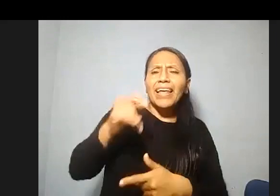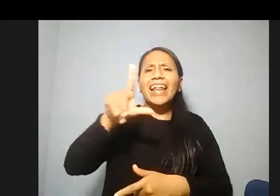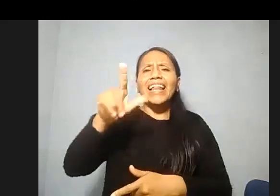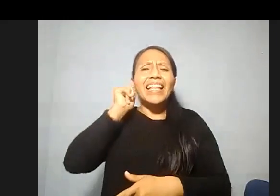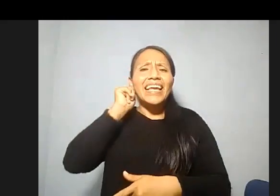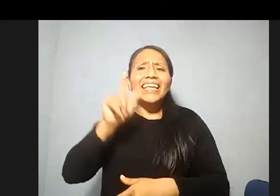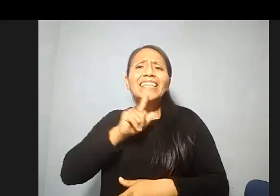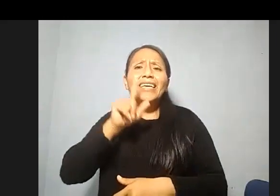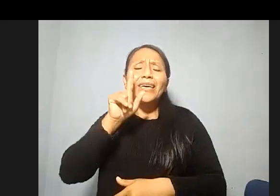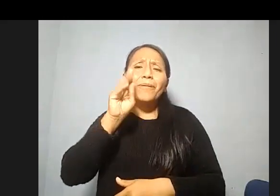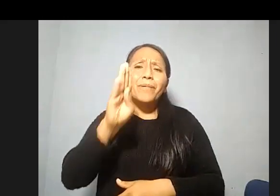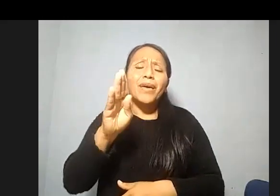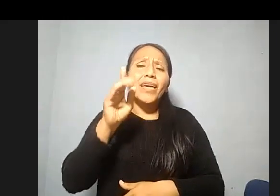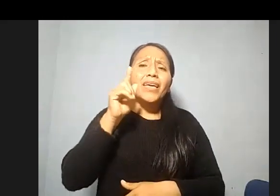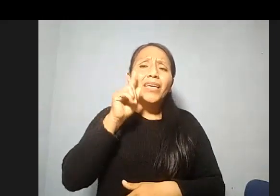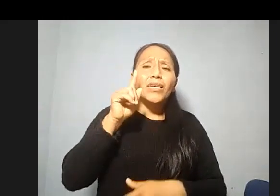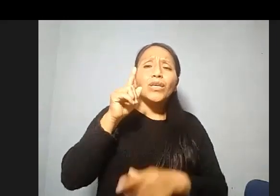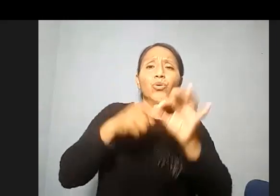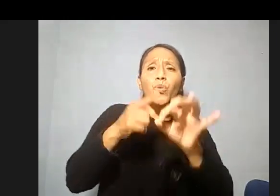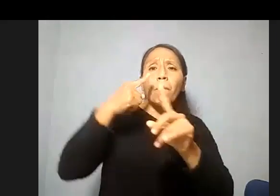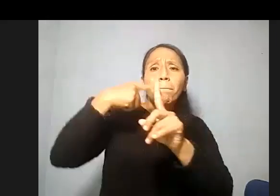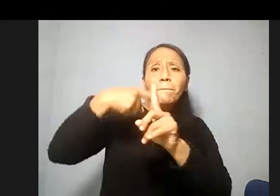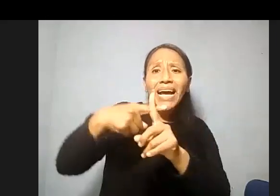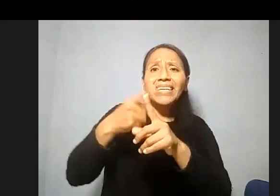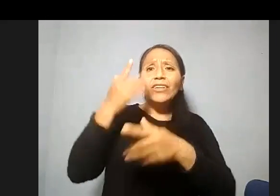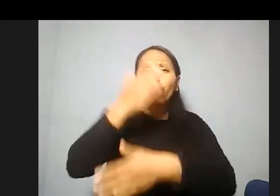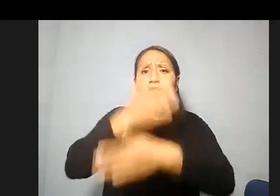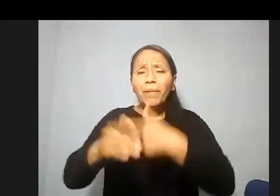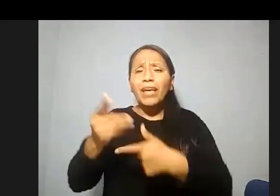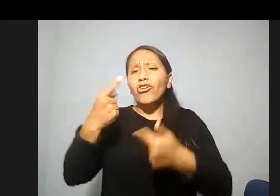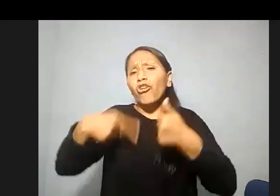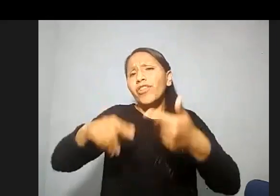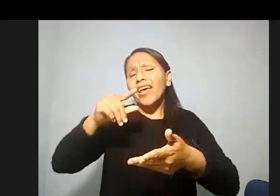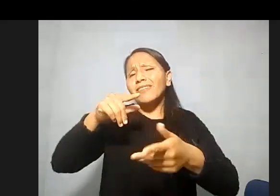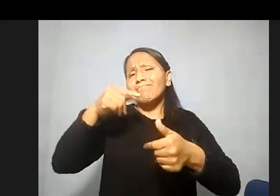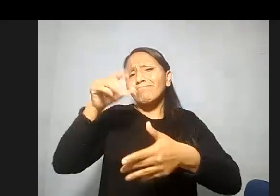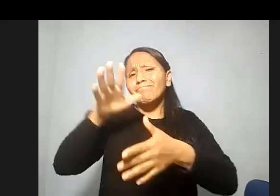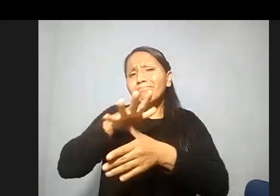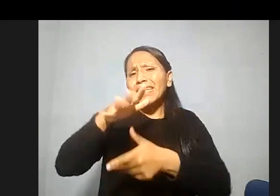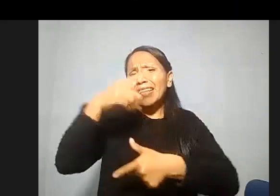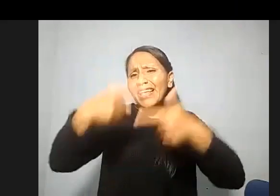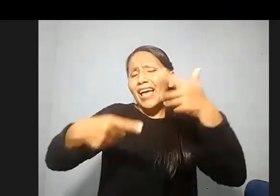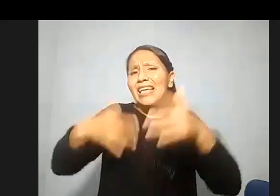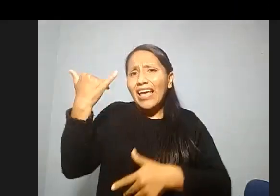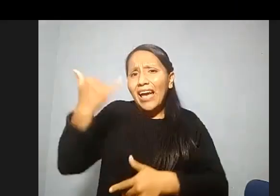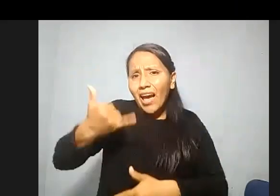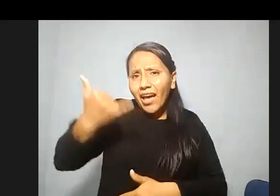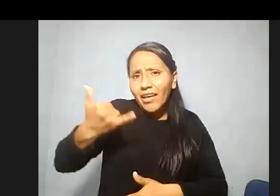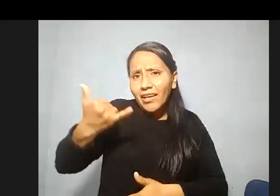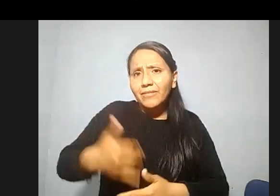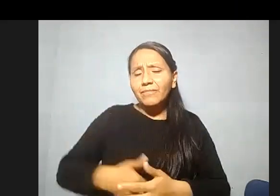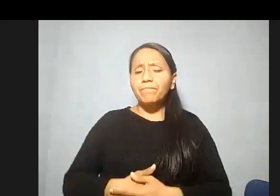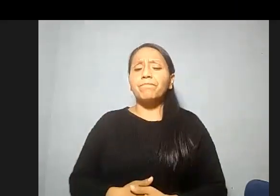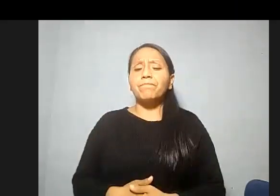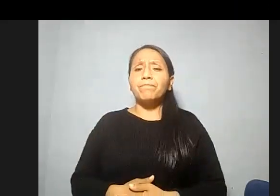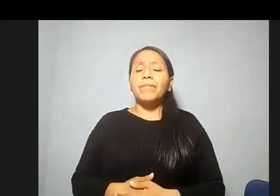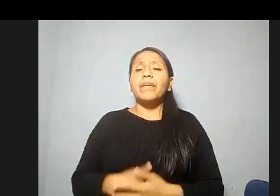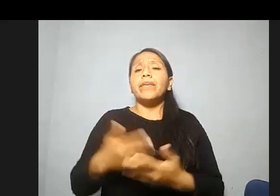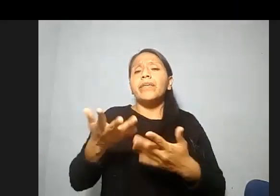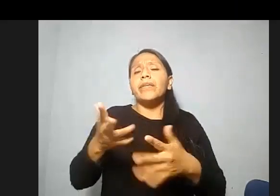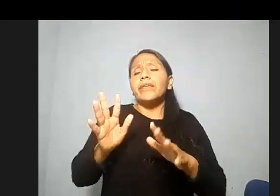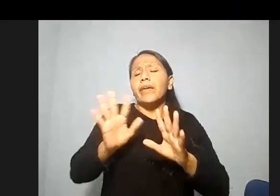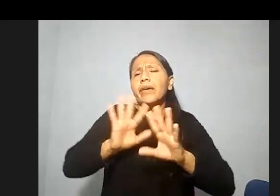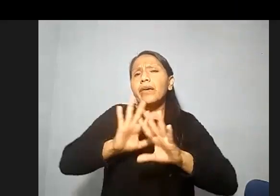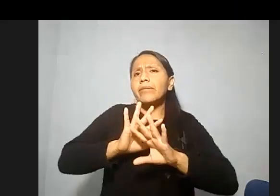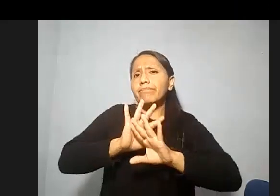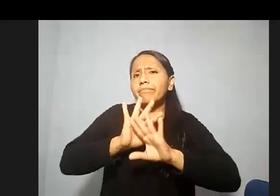LGTBIQ más con discapacidad y otras interseccionalidades que están apareciendo y que claramente hacen parte de